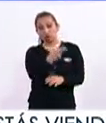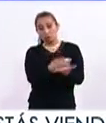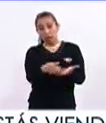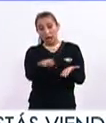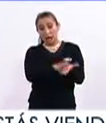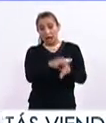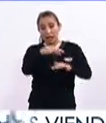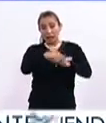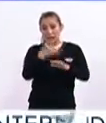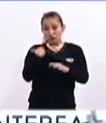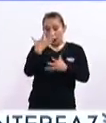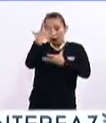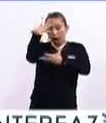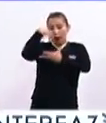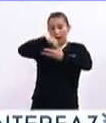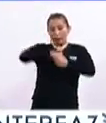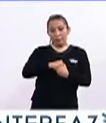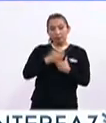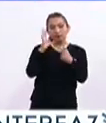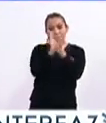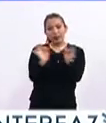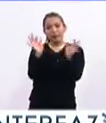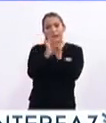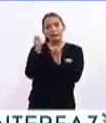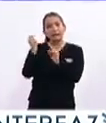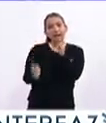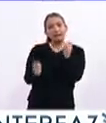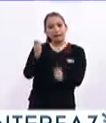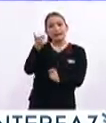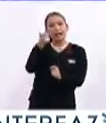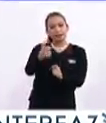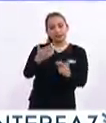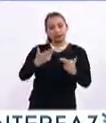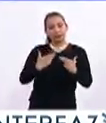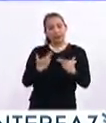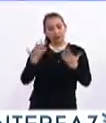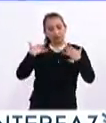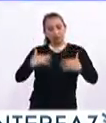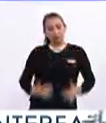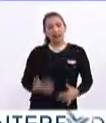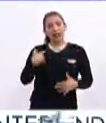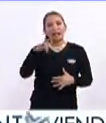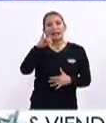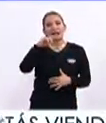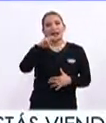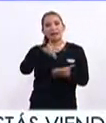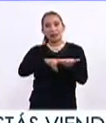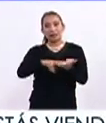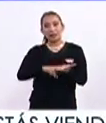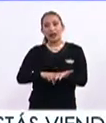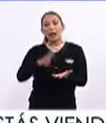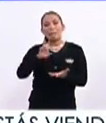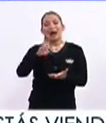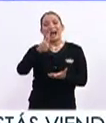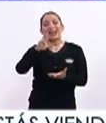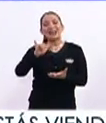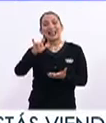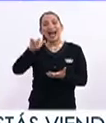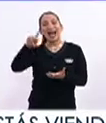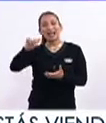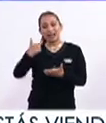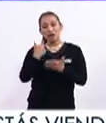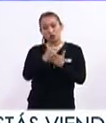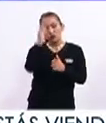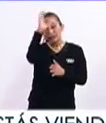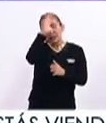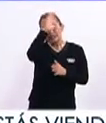El anillo y sus habilidades le fueron explicados a él, y así heredó el manto de Linterna Verde. Barry Allen es un científico